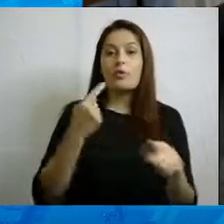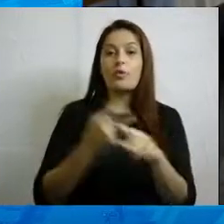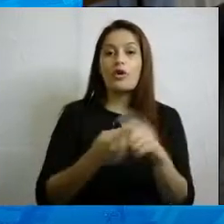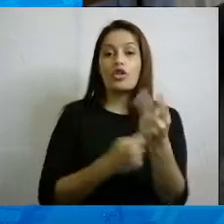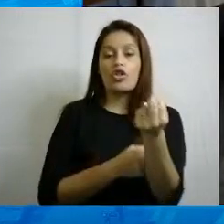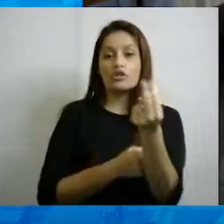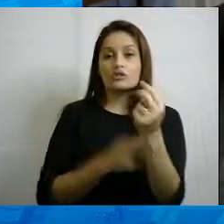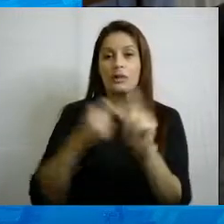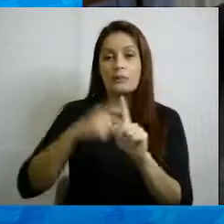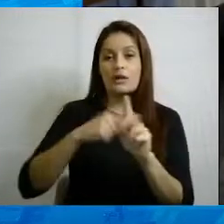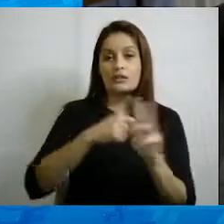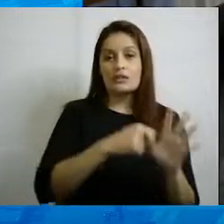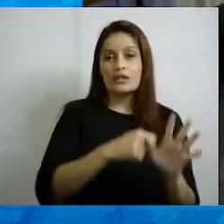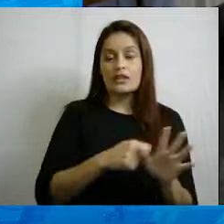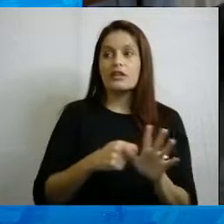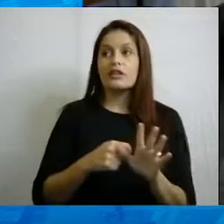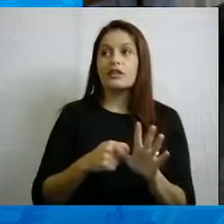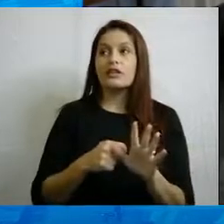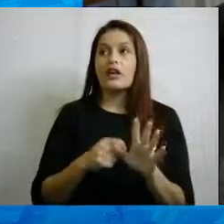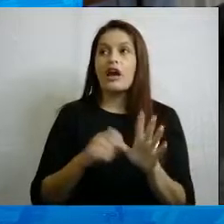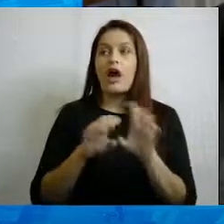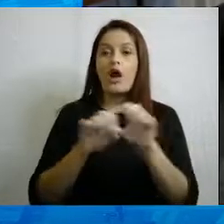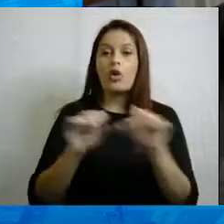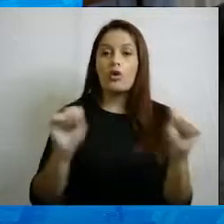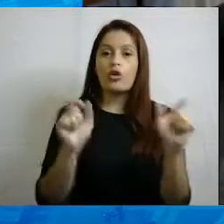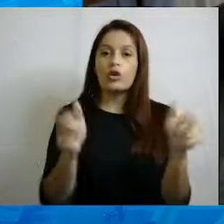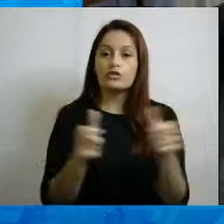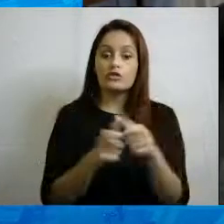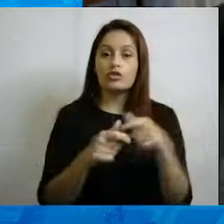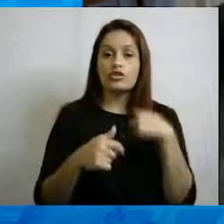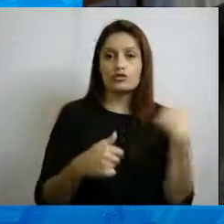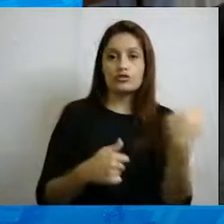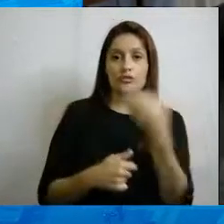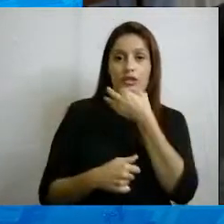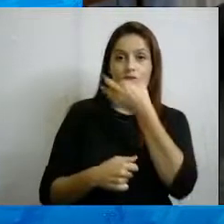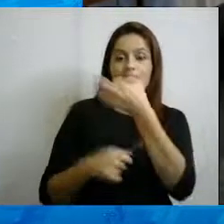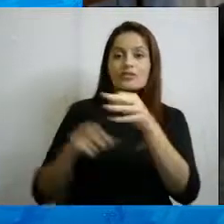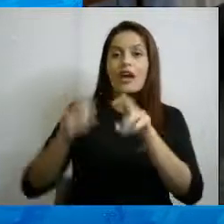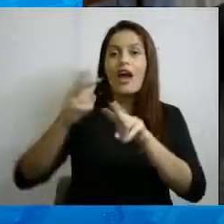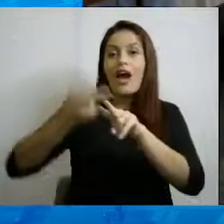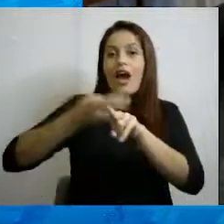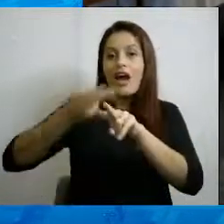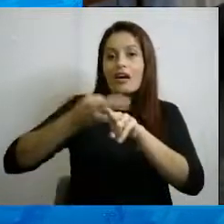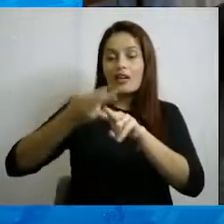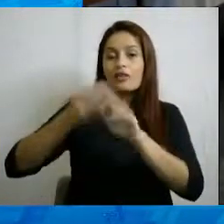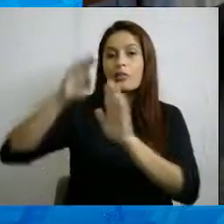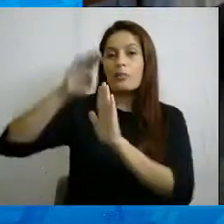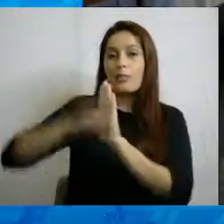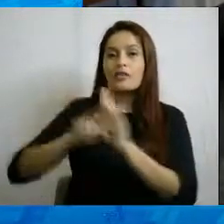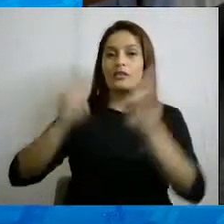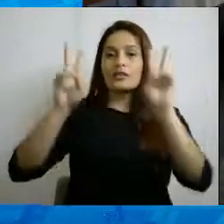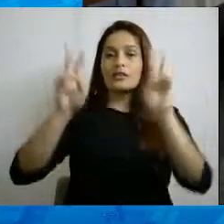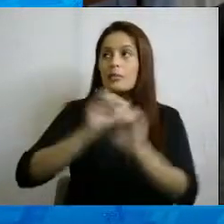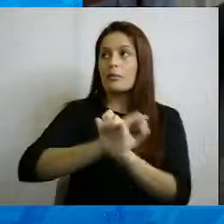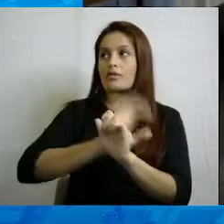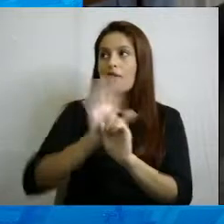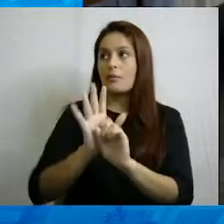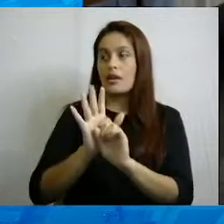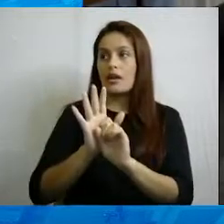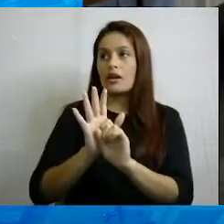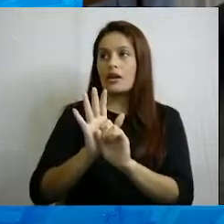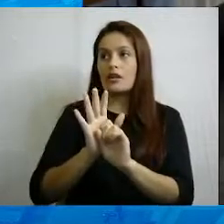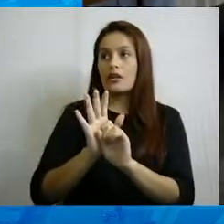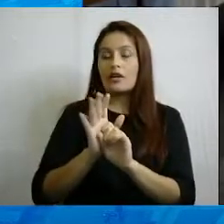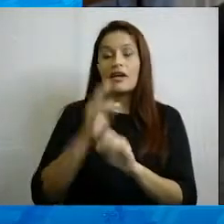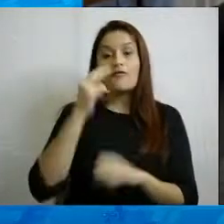meses bajo el acuerdo del Consejo como una propuesta de arreglo por el tema de pandemia, y